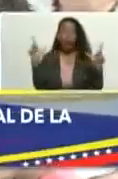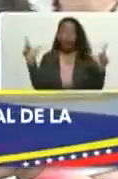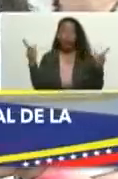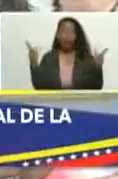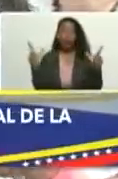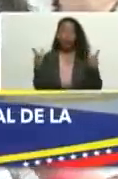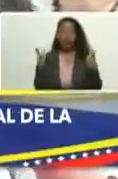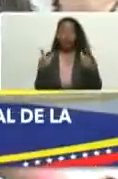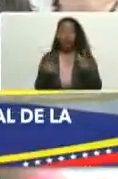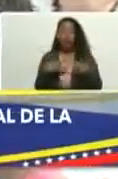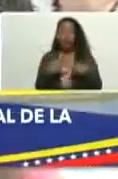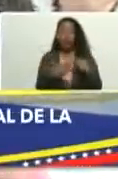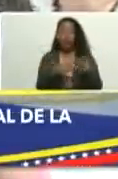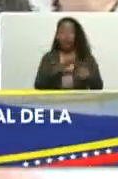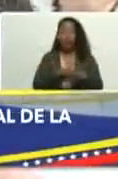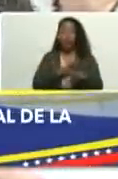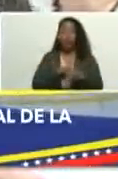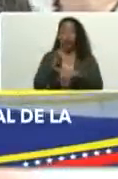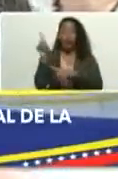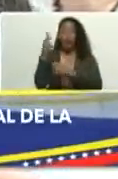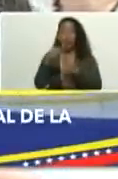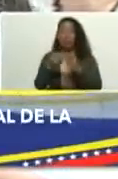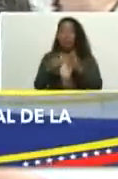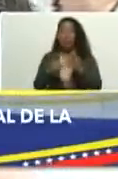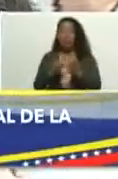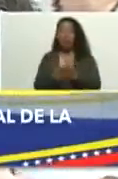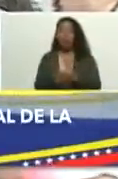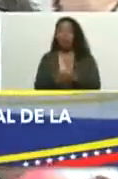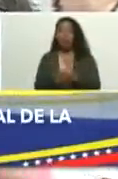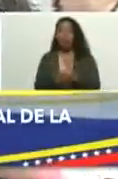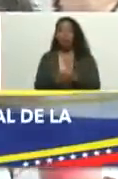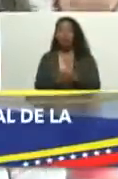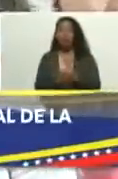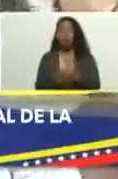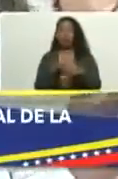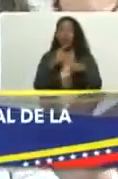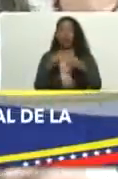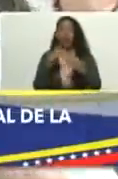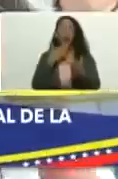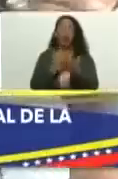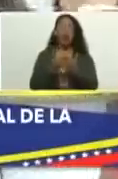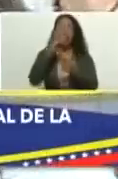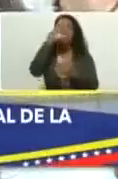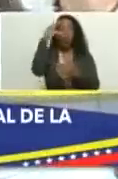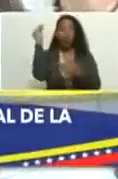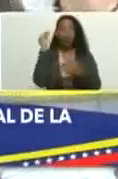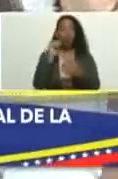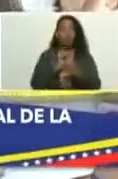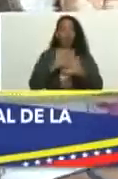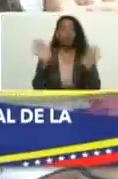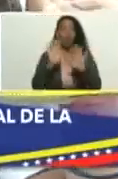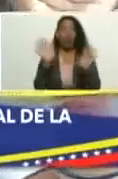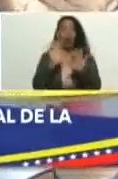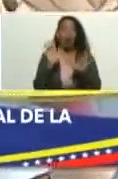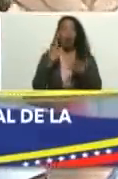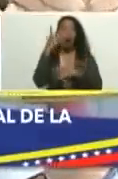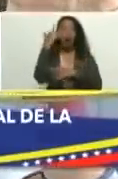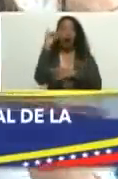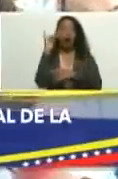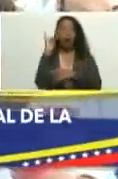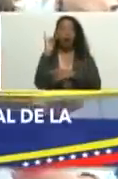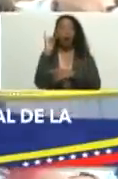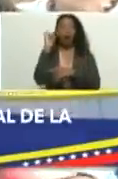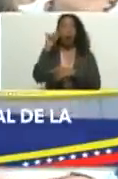bajó y por esa materia prima. Pero gracias a Dios que ya la tenemos